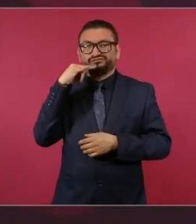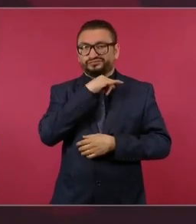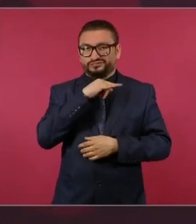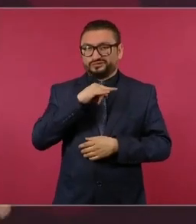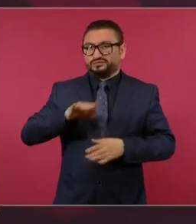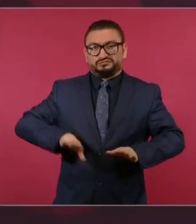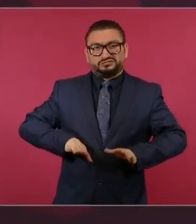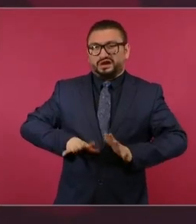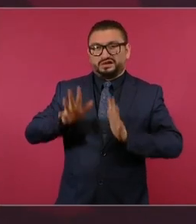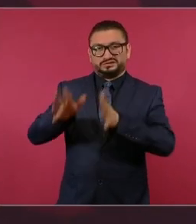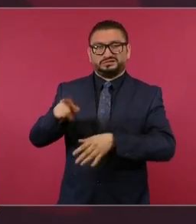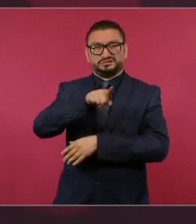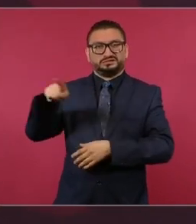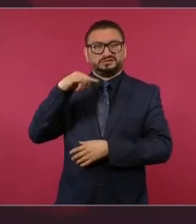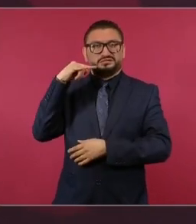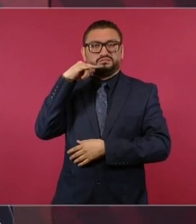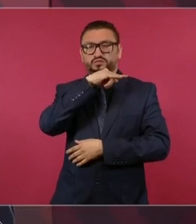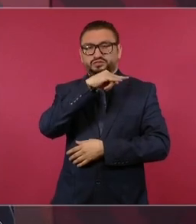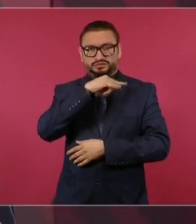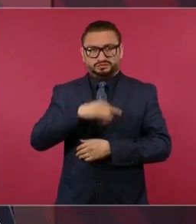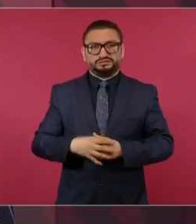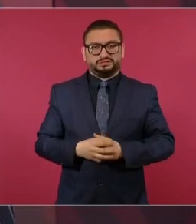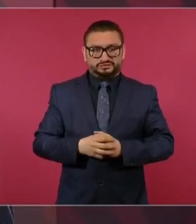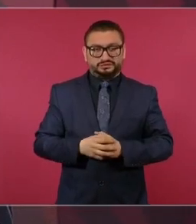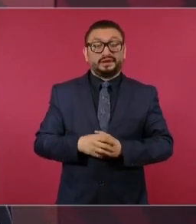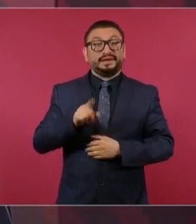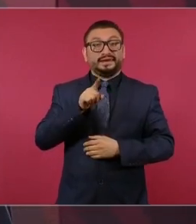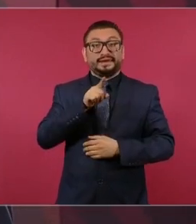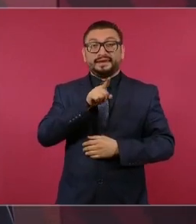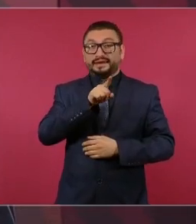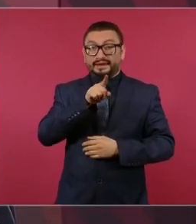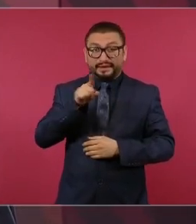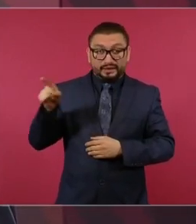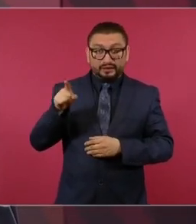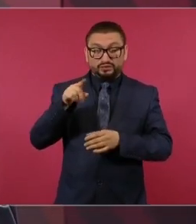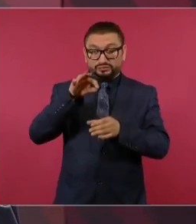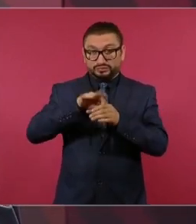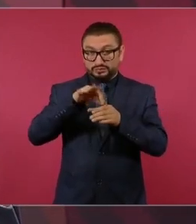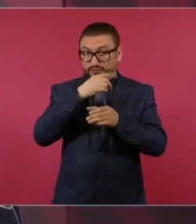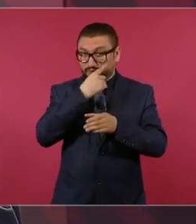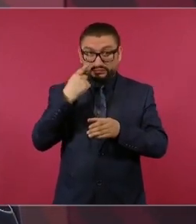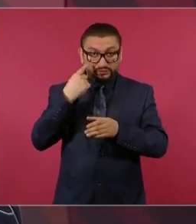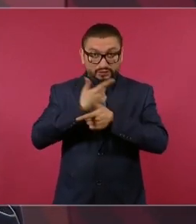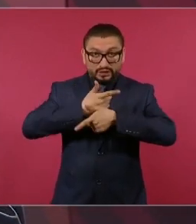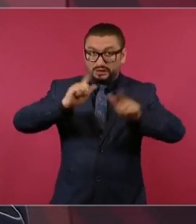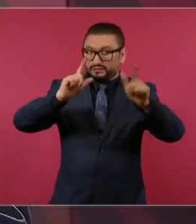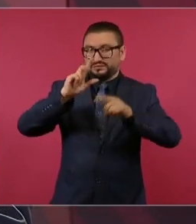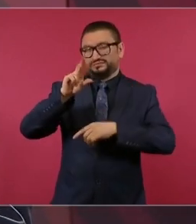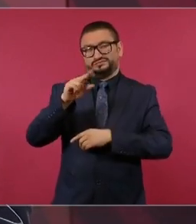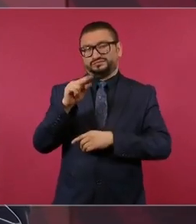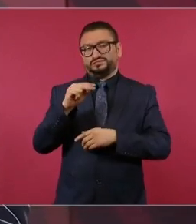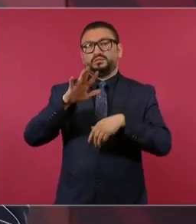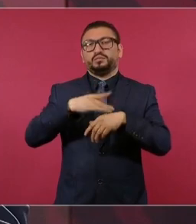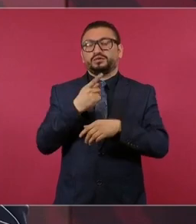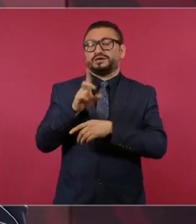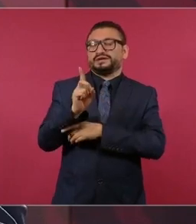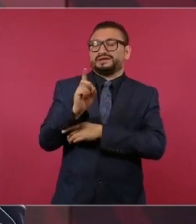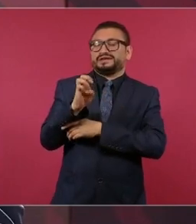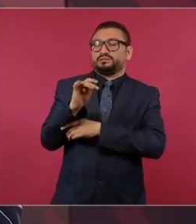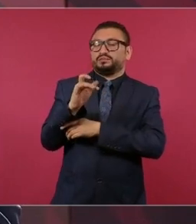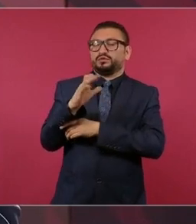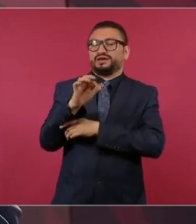En sentido estricto, no son demócratas, porque la democracia es el gobierno del pueblo. Ellos no